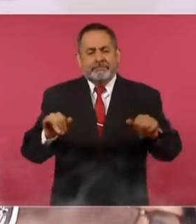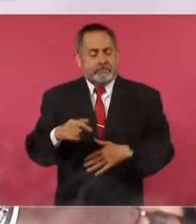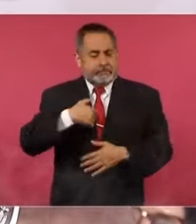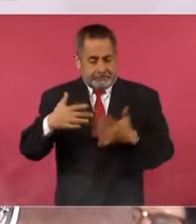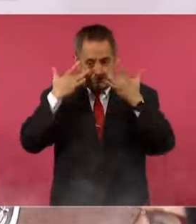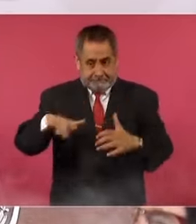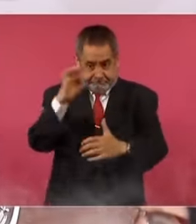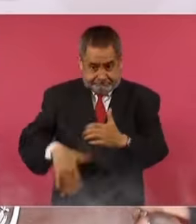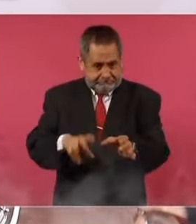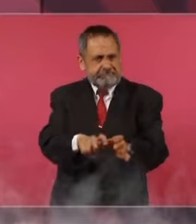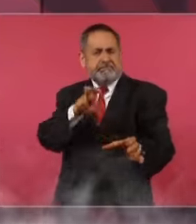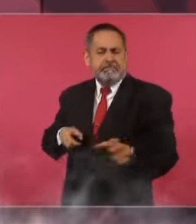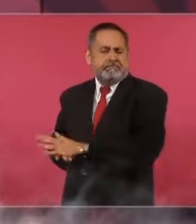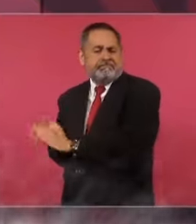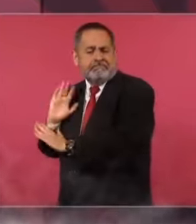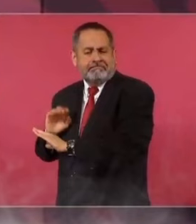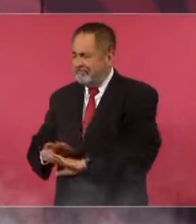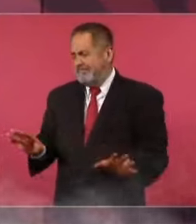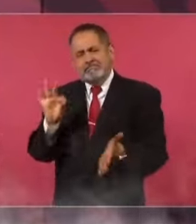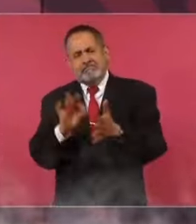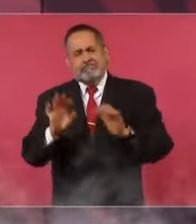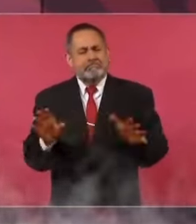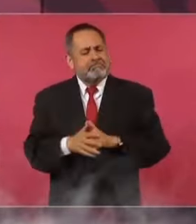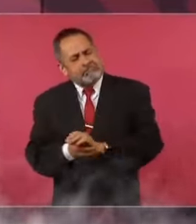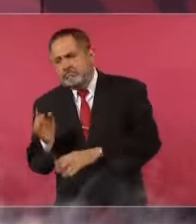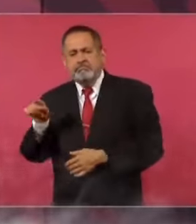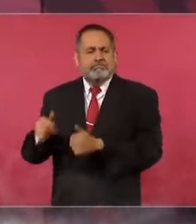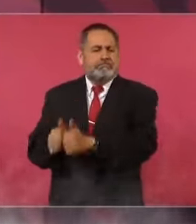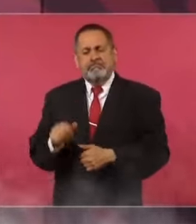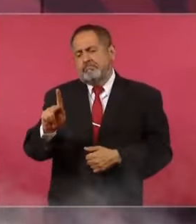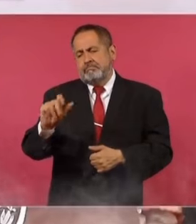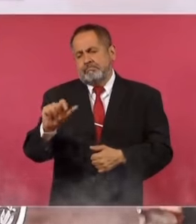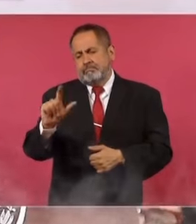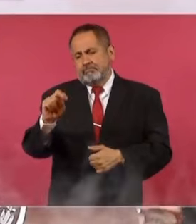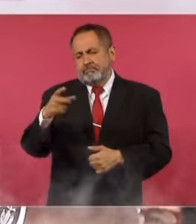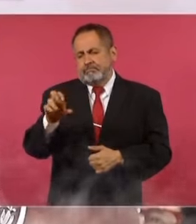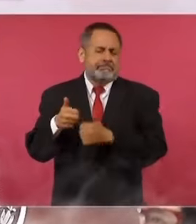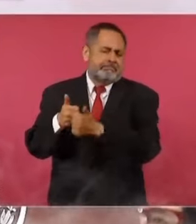me voy a Palenque,